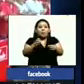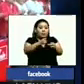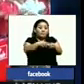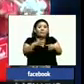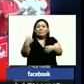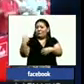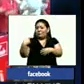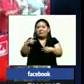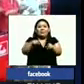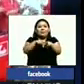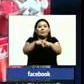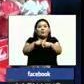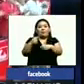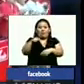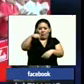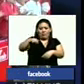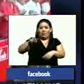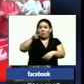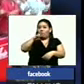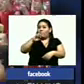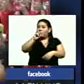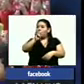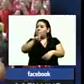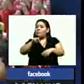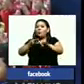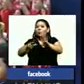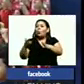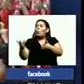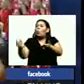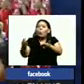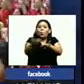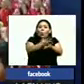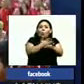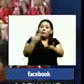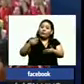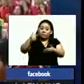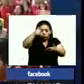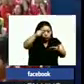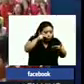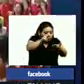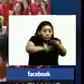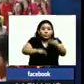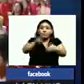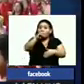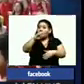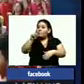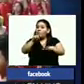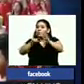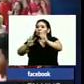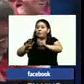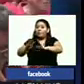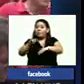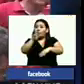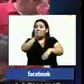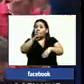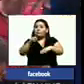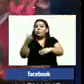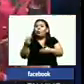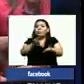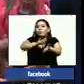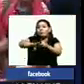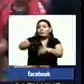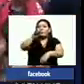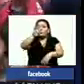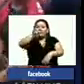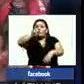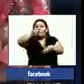presidenciales de 2018, se tomó como base del año 2014. El partido FMLN recibió 4